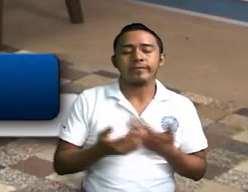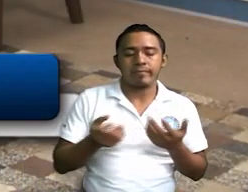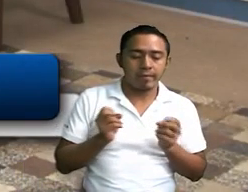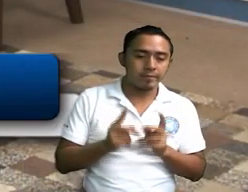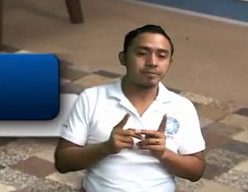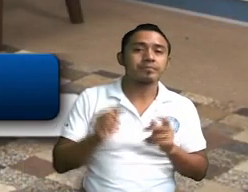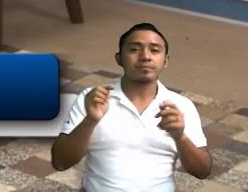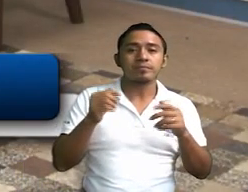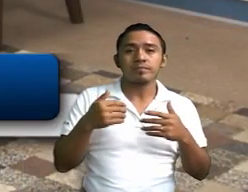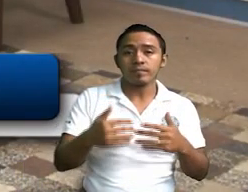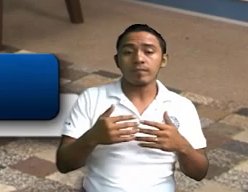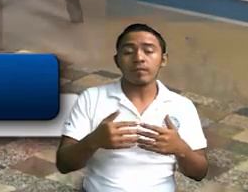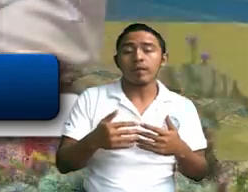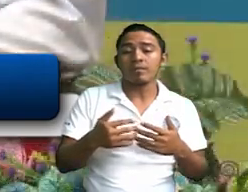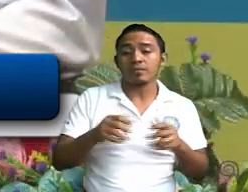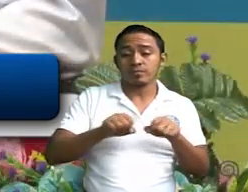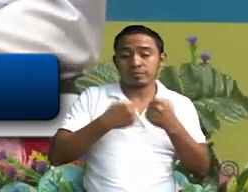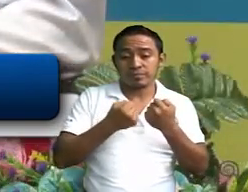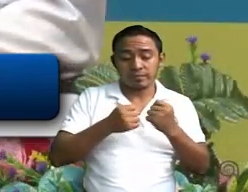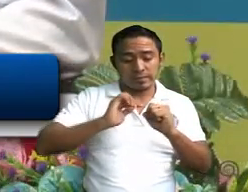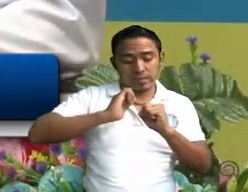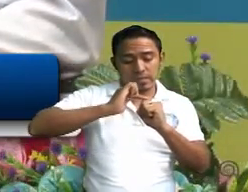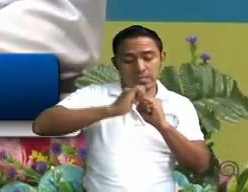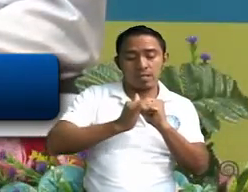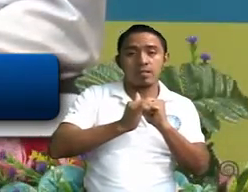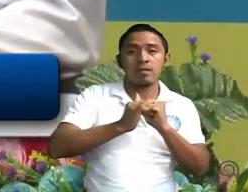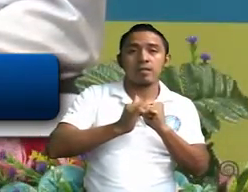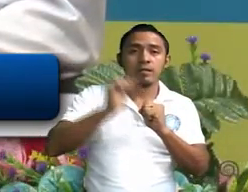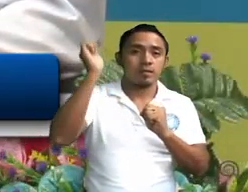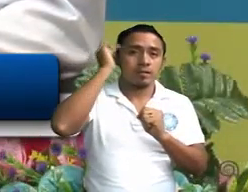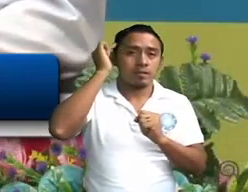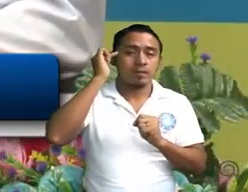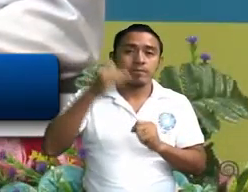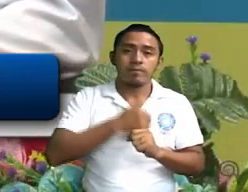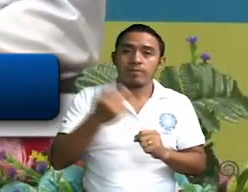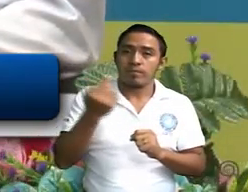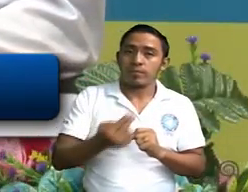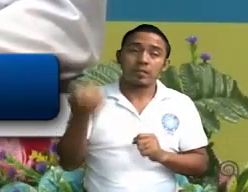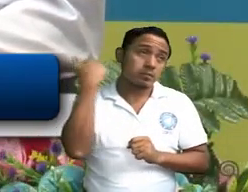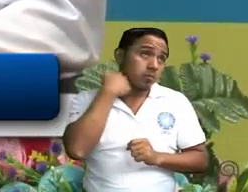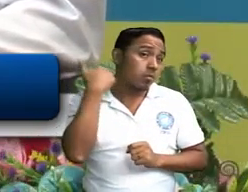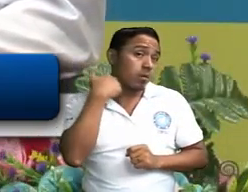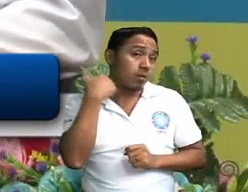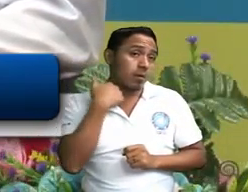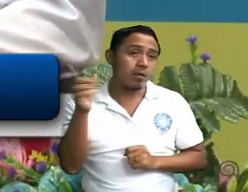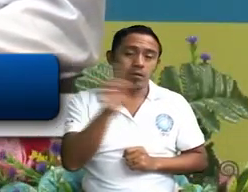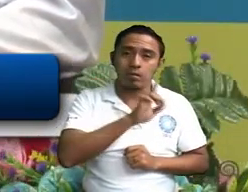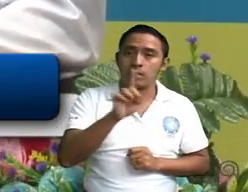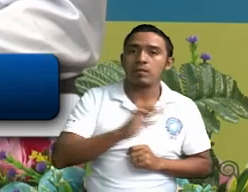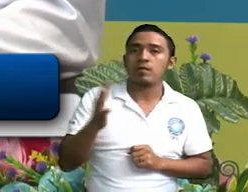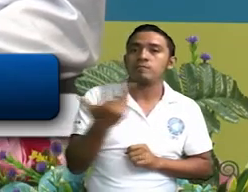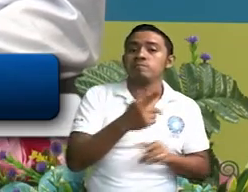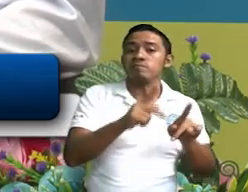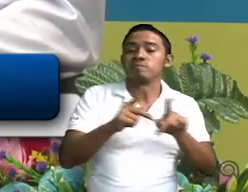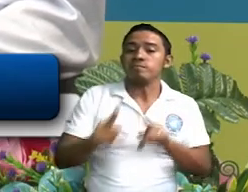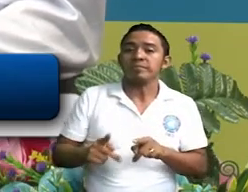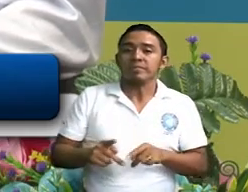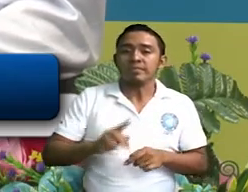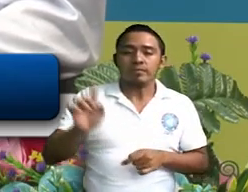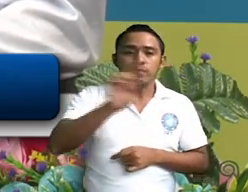fractura de lo que es la cabeza femoral, es que se piensa en realizar implantes. No siempre, pero no en todos los